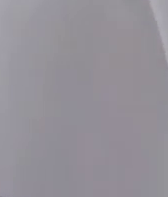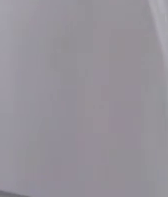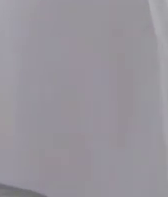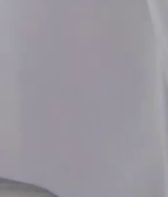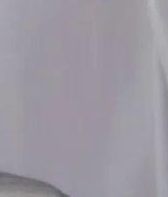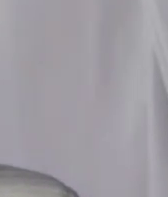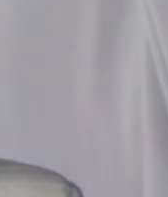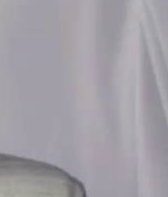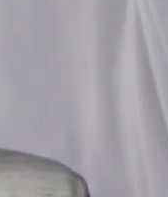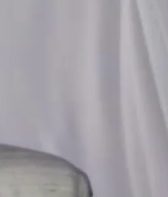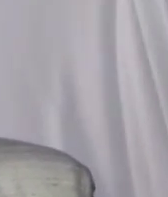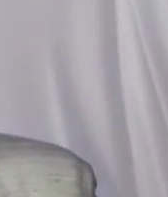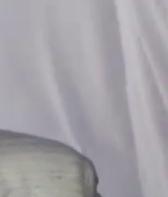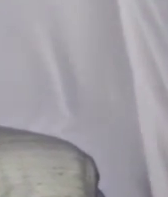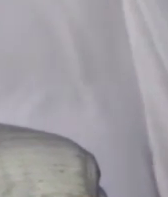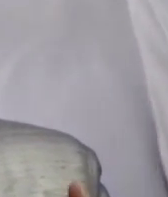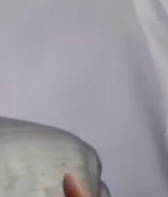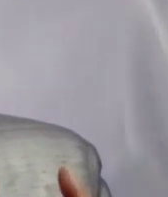esta red voluntaria